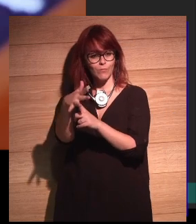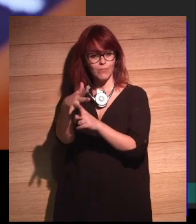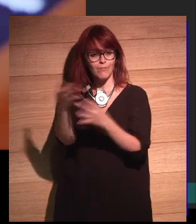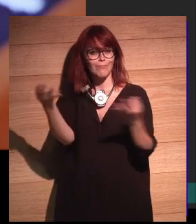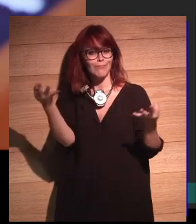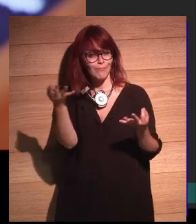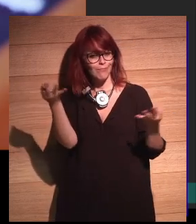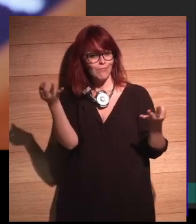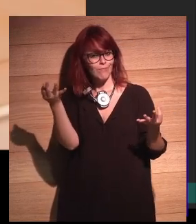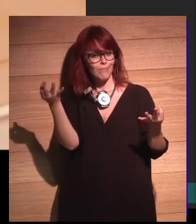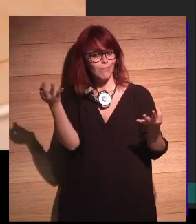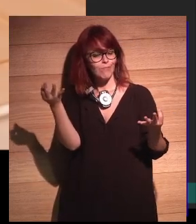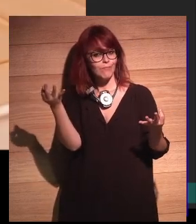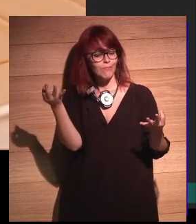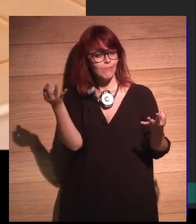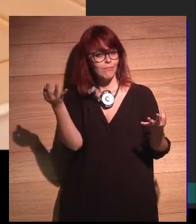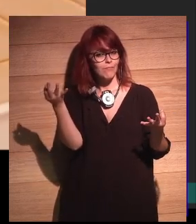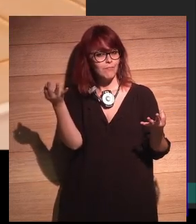¿Qué es lo que hay?